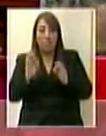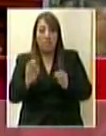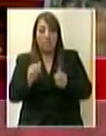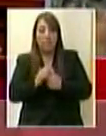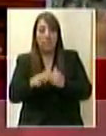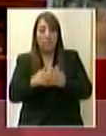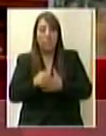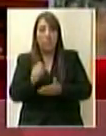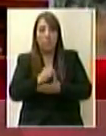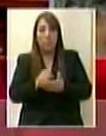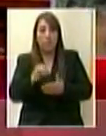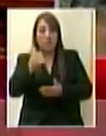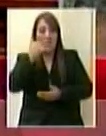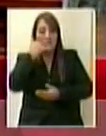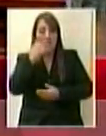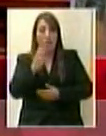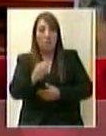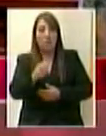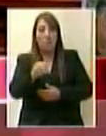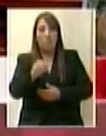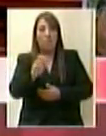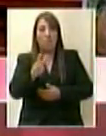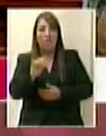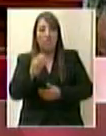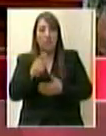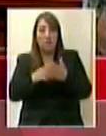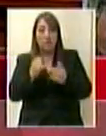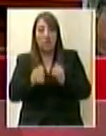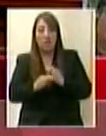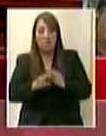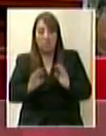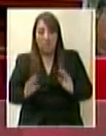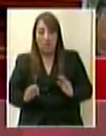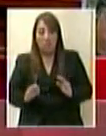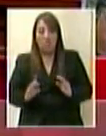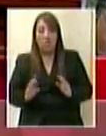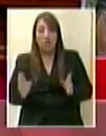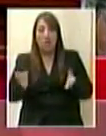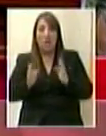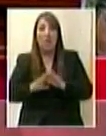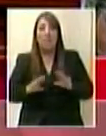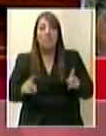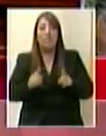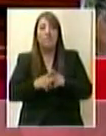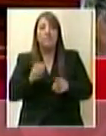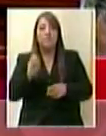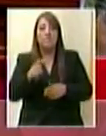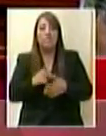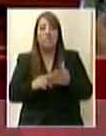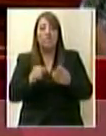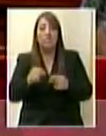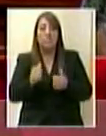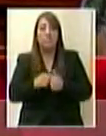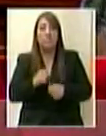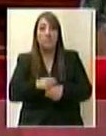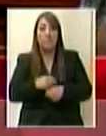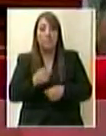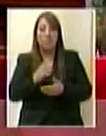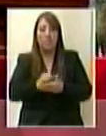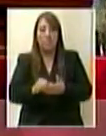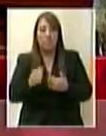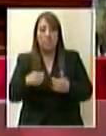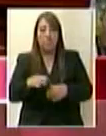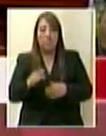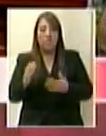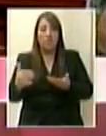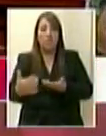a todos los contratos de telefonía móvil que están venciendo adicionalmente mencionar que en el transcurso de estos meses se